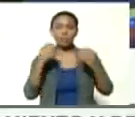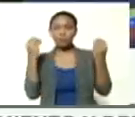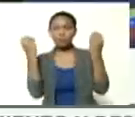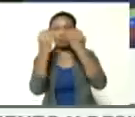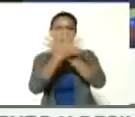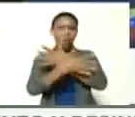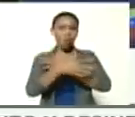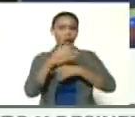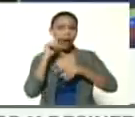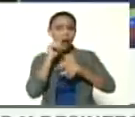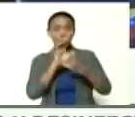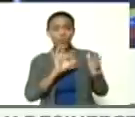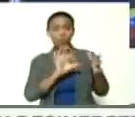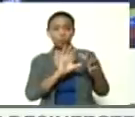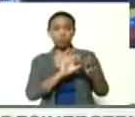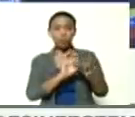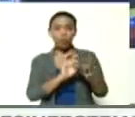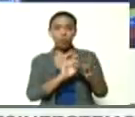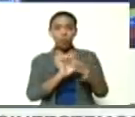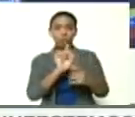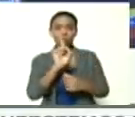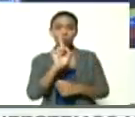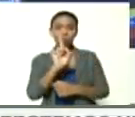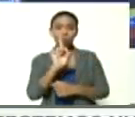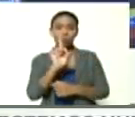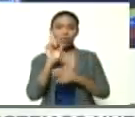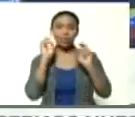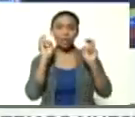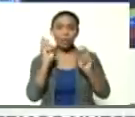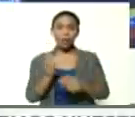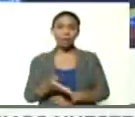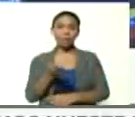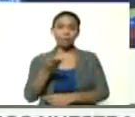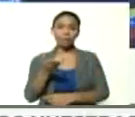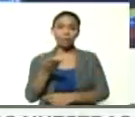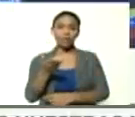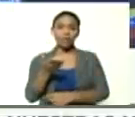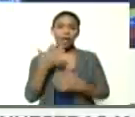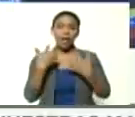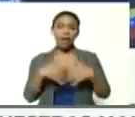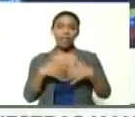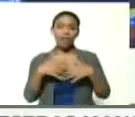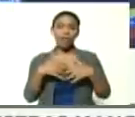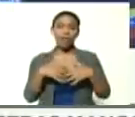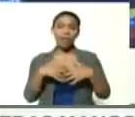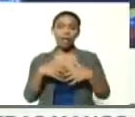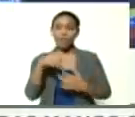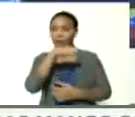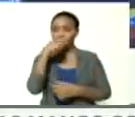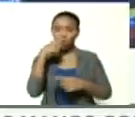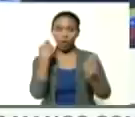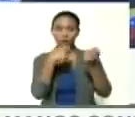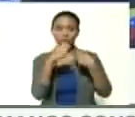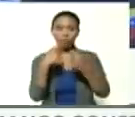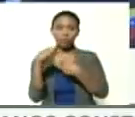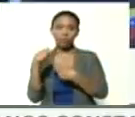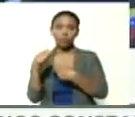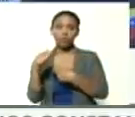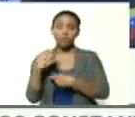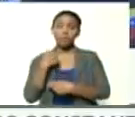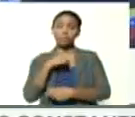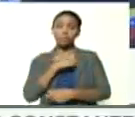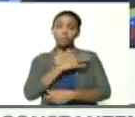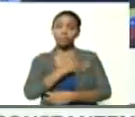pero los une un factor común que es la industria de la droga, que es el narcotráfico.